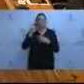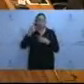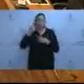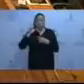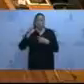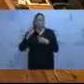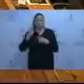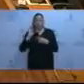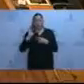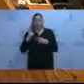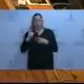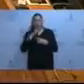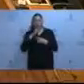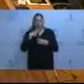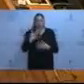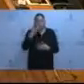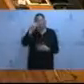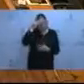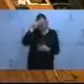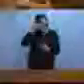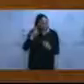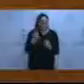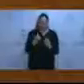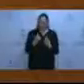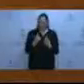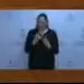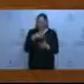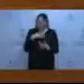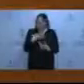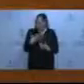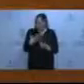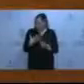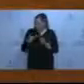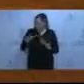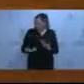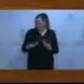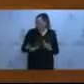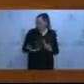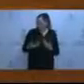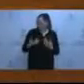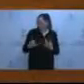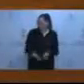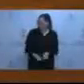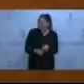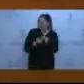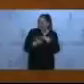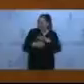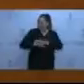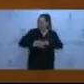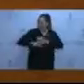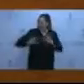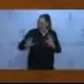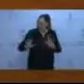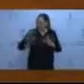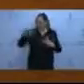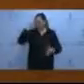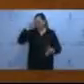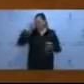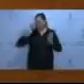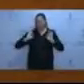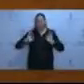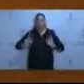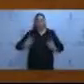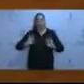necesario, ahora más que nunca, que se aporte claridad y concreción sobre el futuro de esta